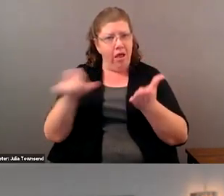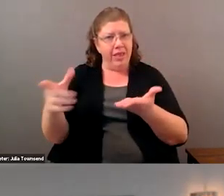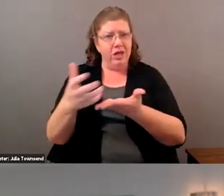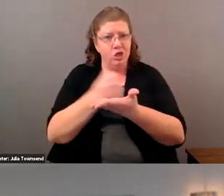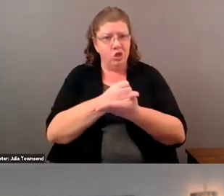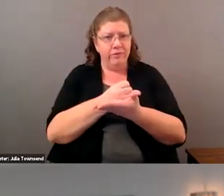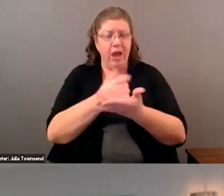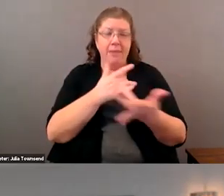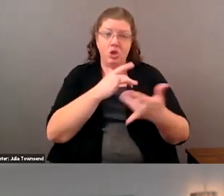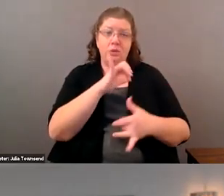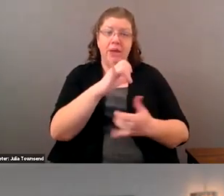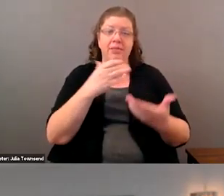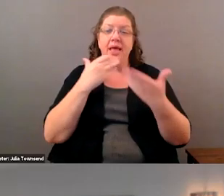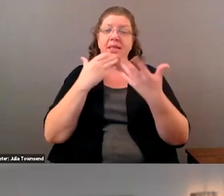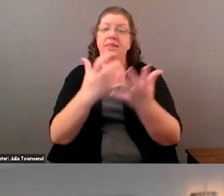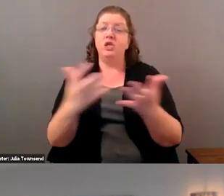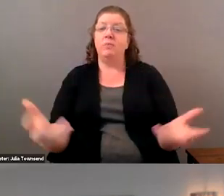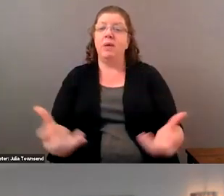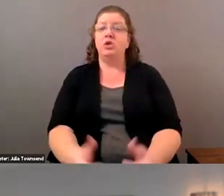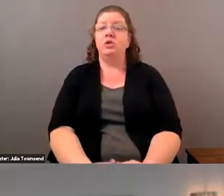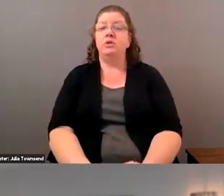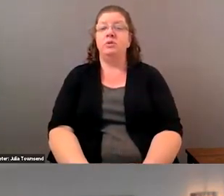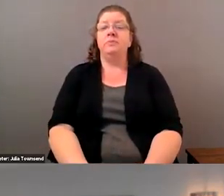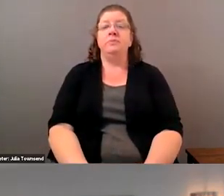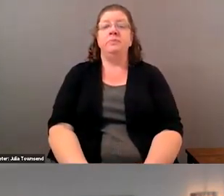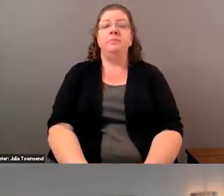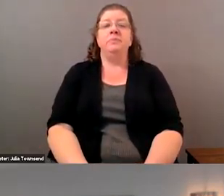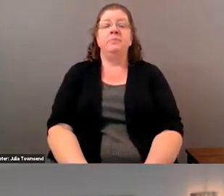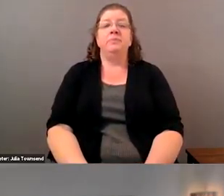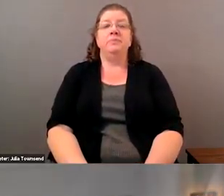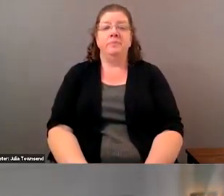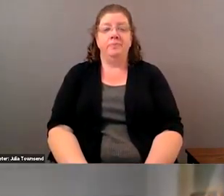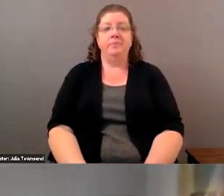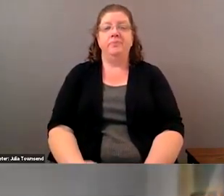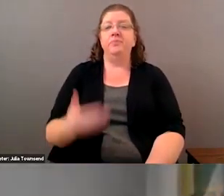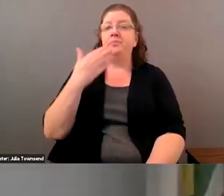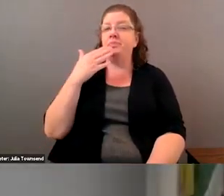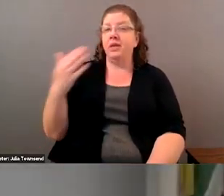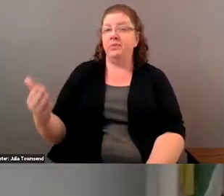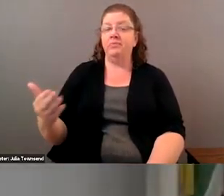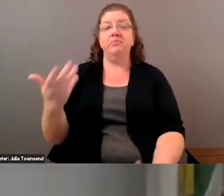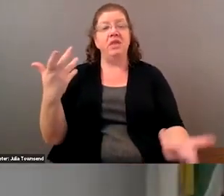esas protecciones que por ley requieren así que estoy muy preocupada de esto gracias